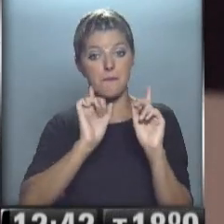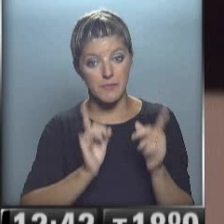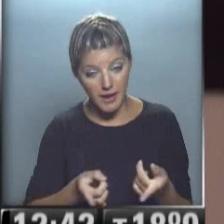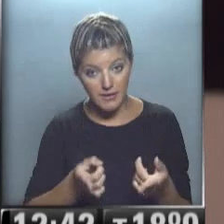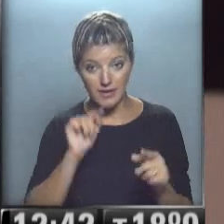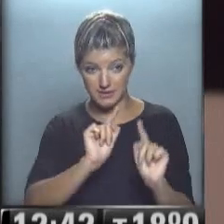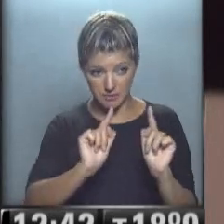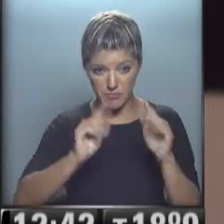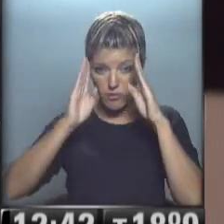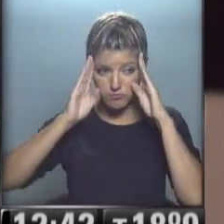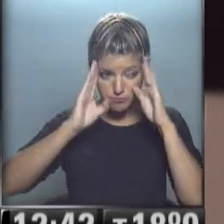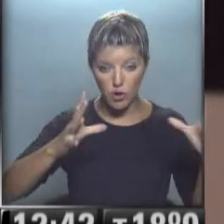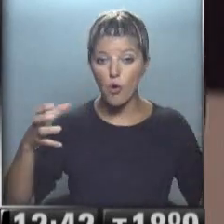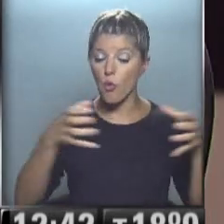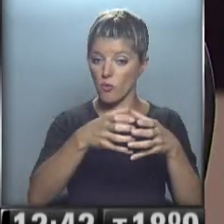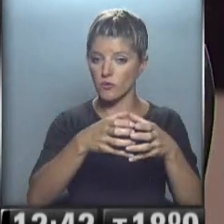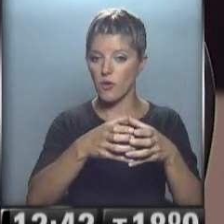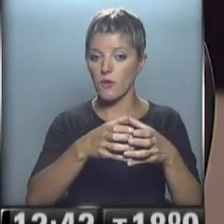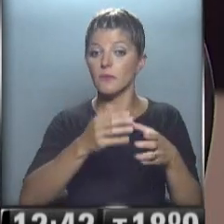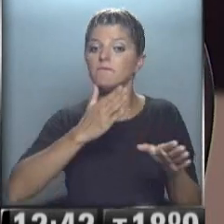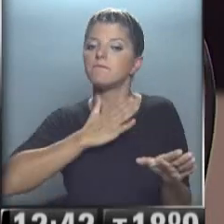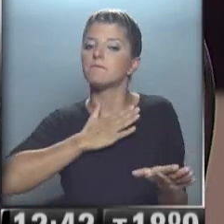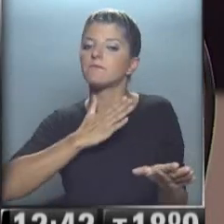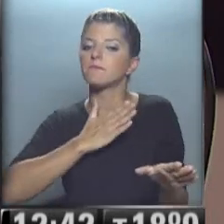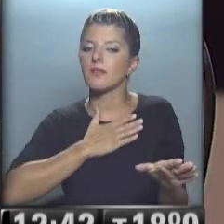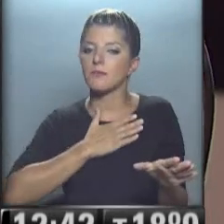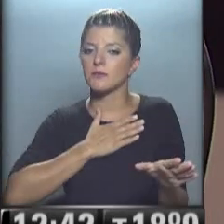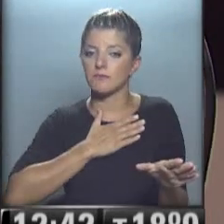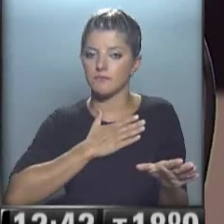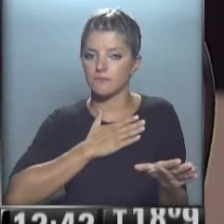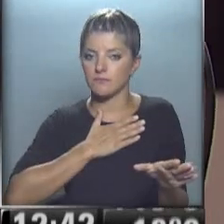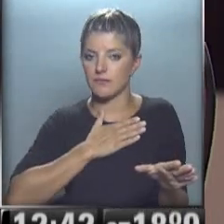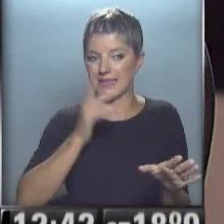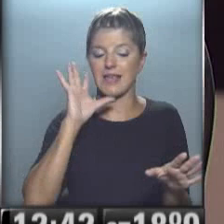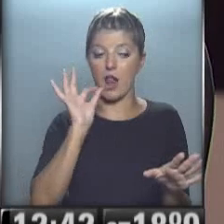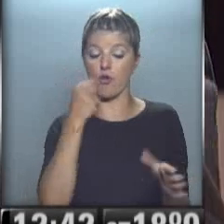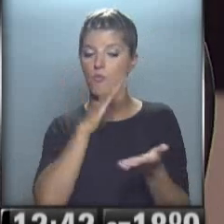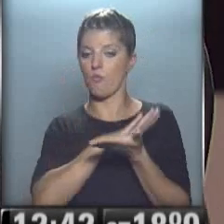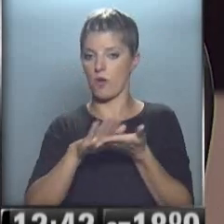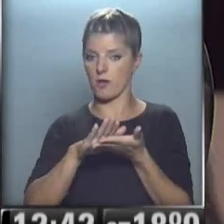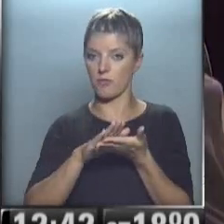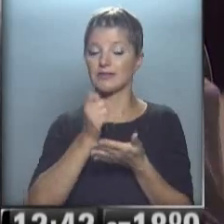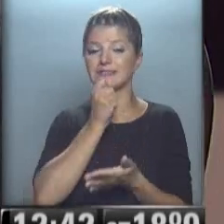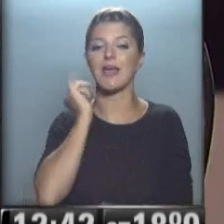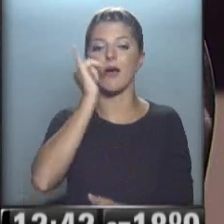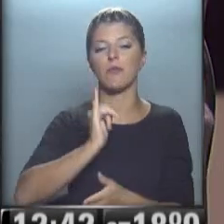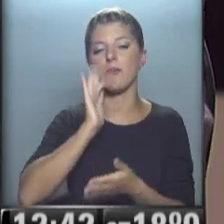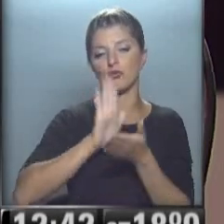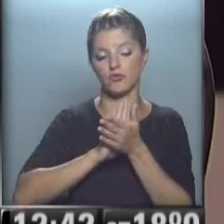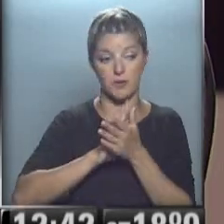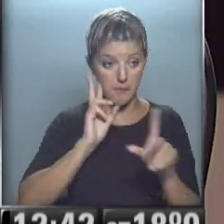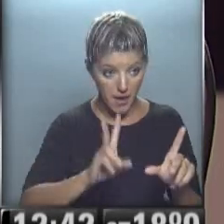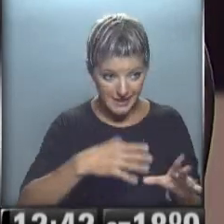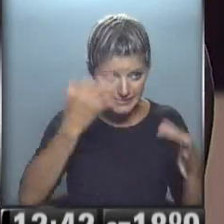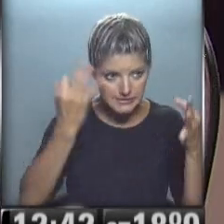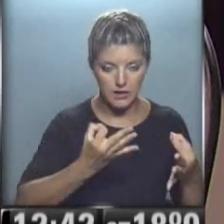fin me parece que es un elemento eh digamos absolutamente novedoso en el sentido de de de tenerlo tan en concreto